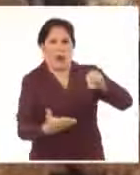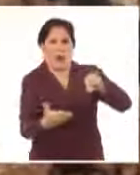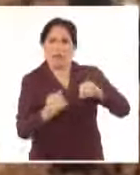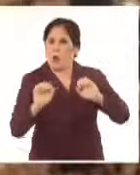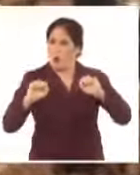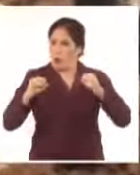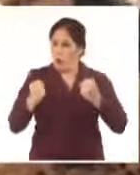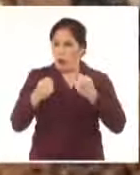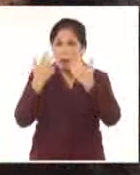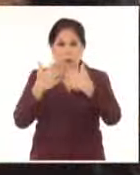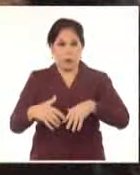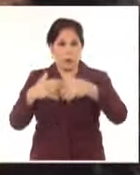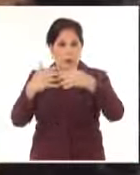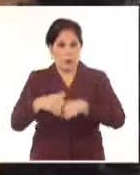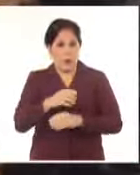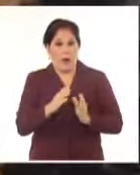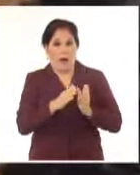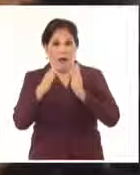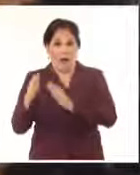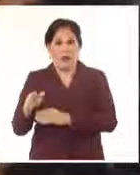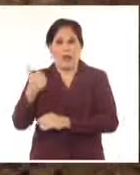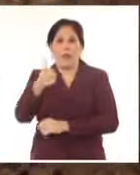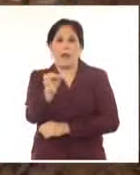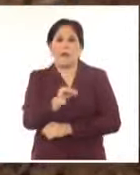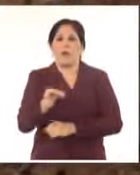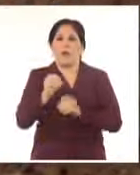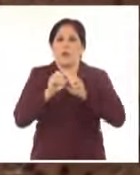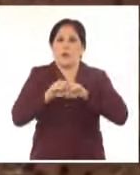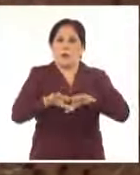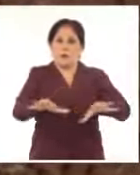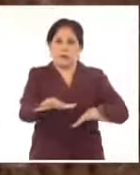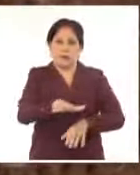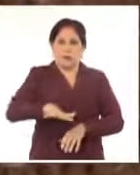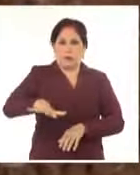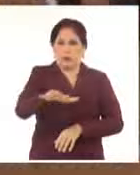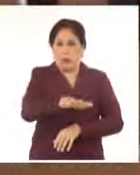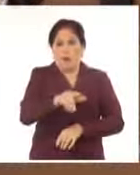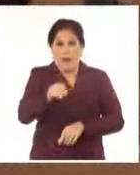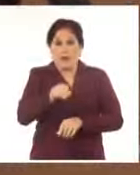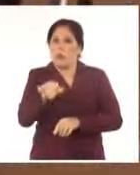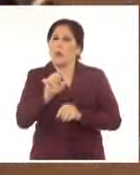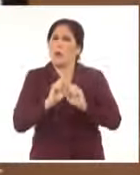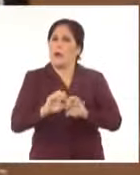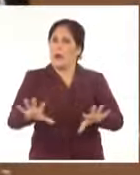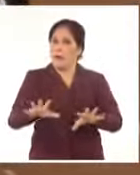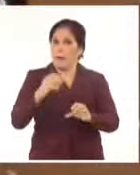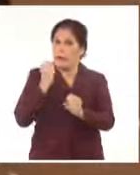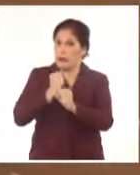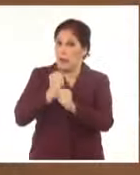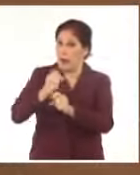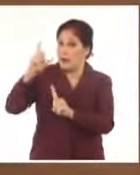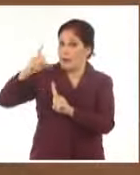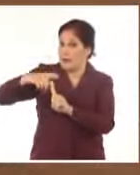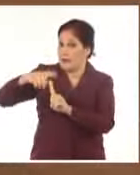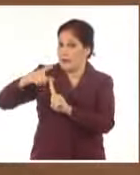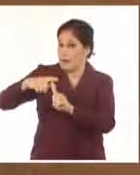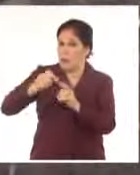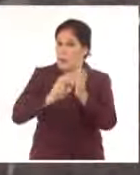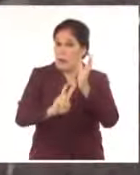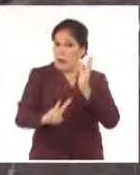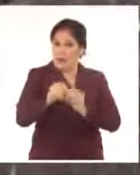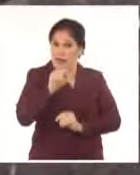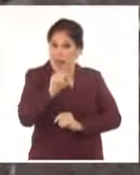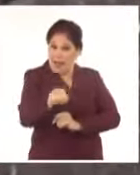jornada productiva se extendió a los 10 municipios del territorio y sirvió de escenario para que la Central de Trabajadores de Cuba en la provincia